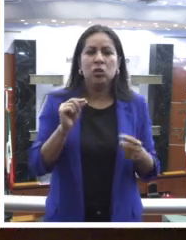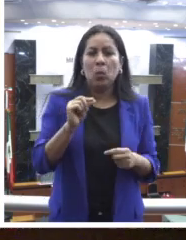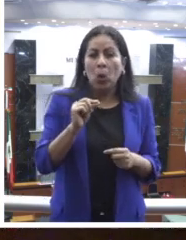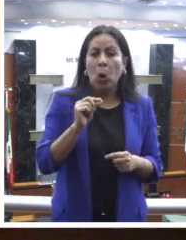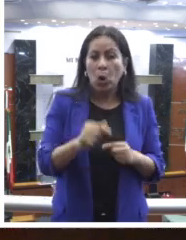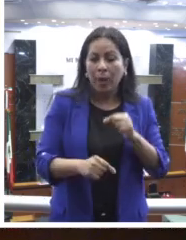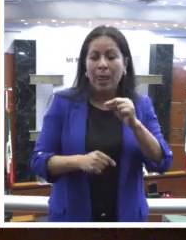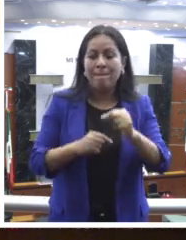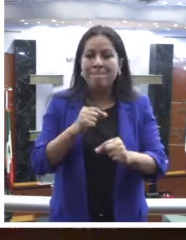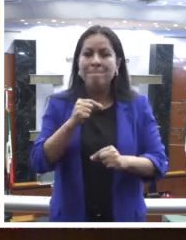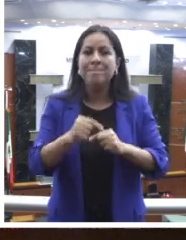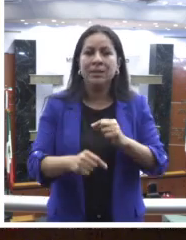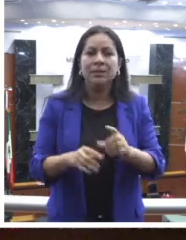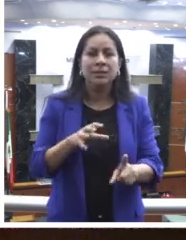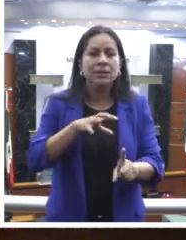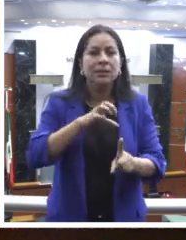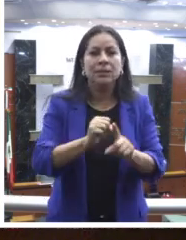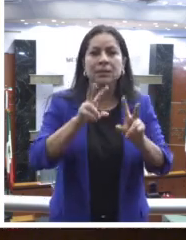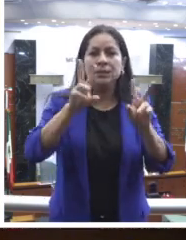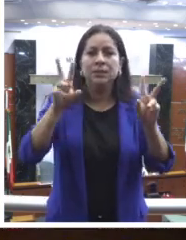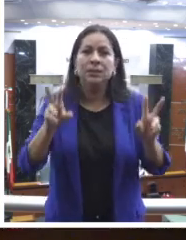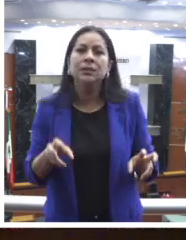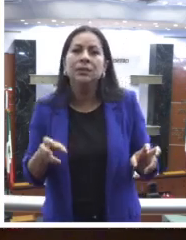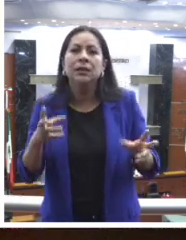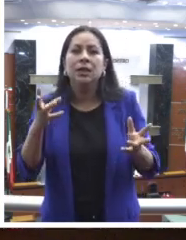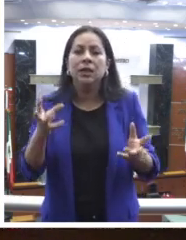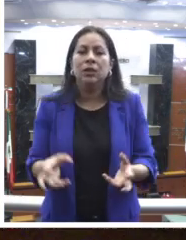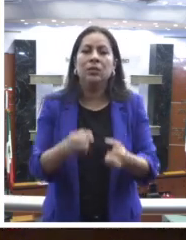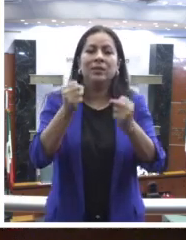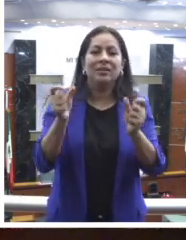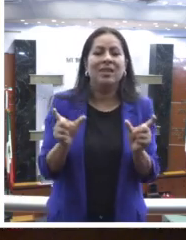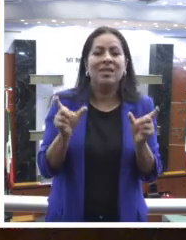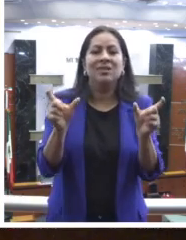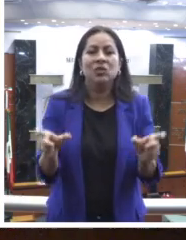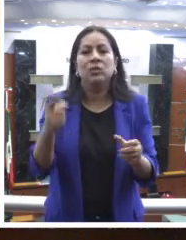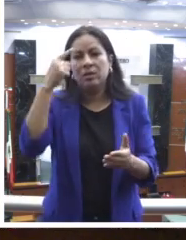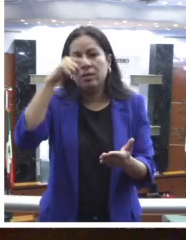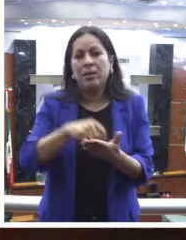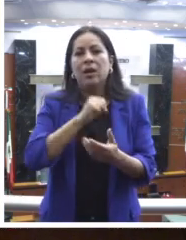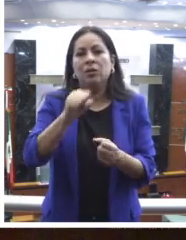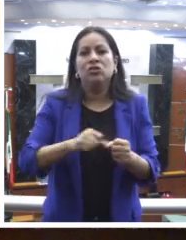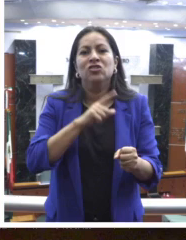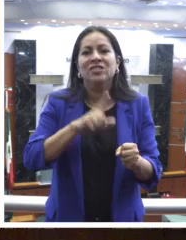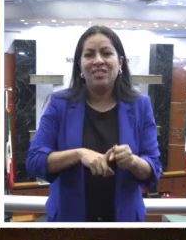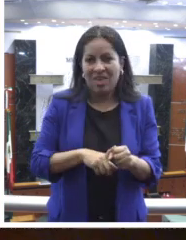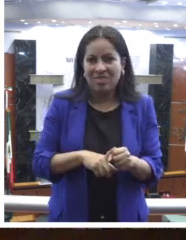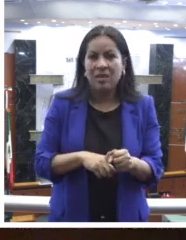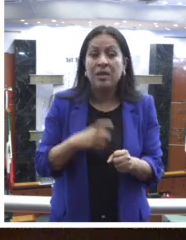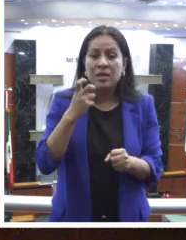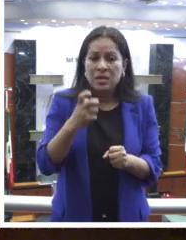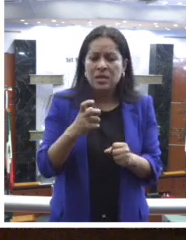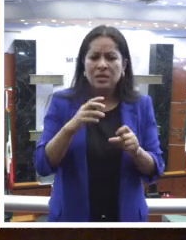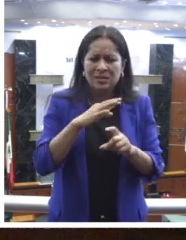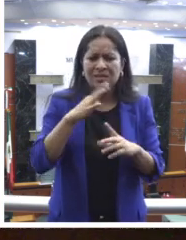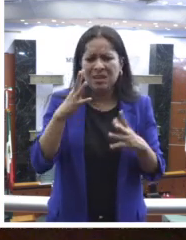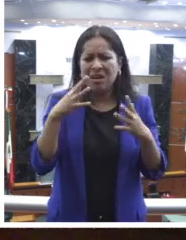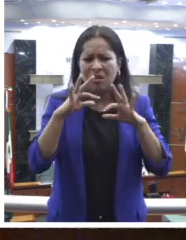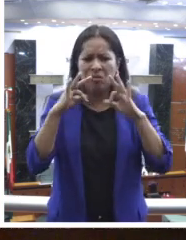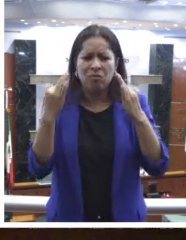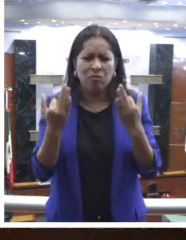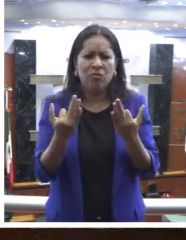Avance que se ha logrado obtener en materia de recuperación de la seguridad para la sociedad y esto Esta situación sin